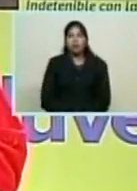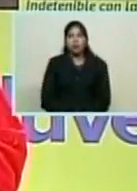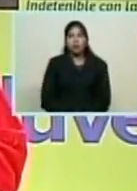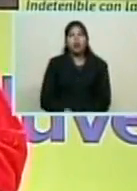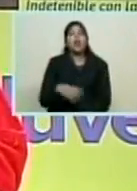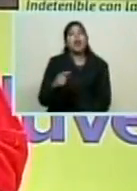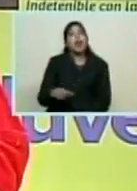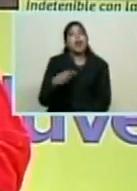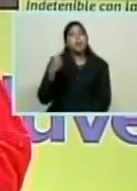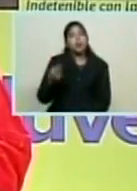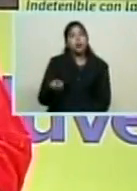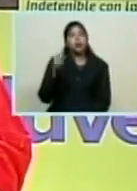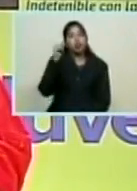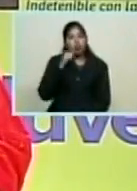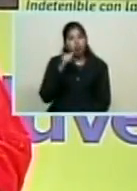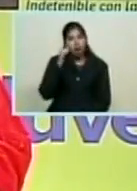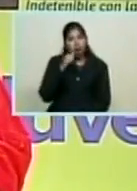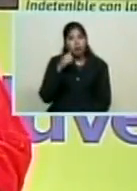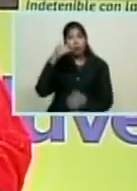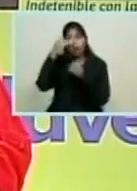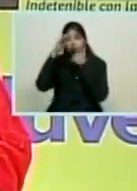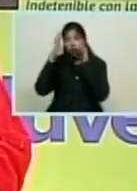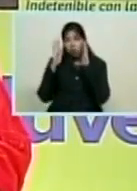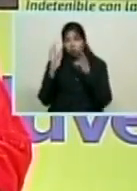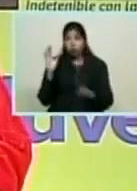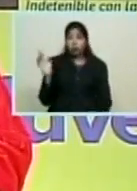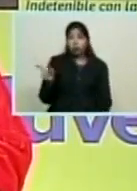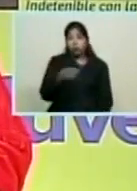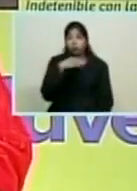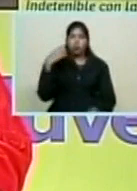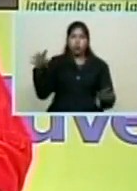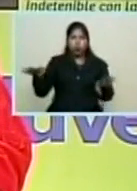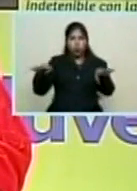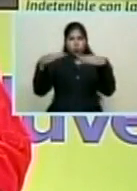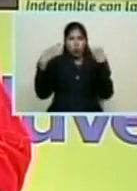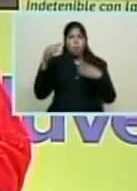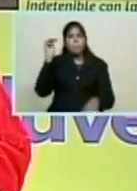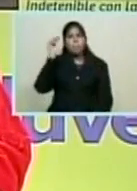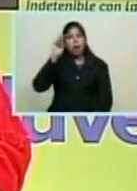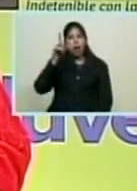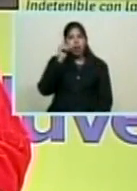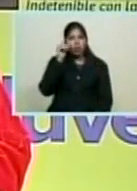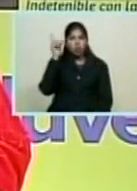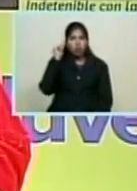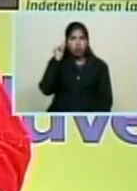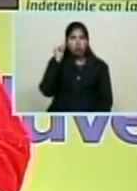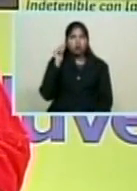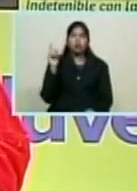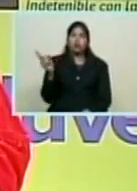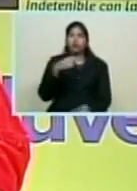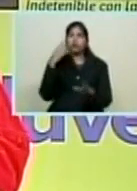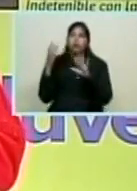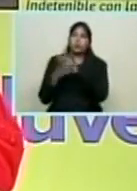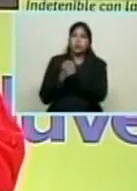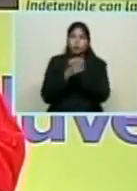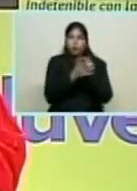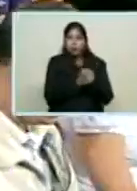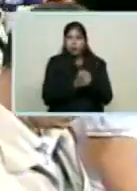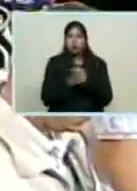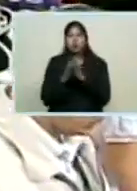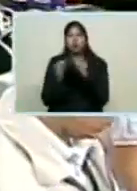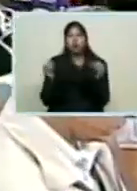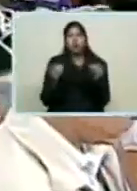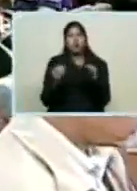Desde el próximo sábado, atención maestras del país, maestros, compañeros, Magisterio